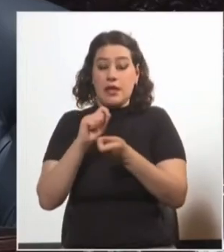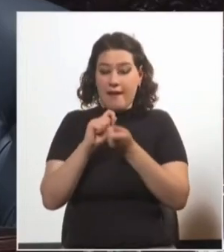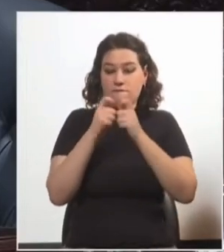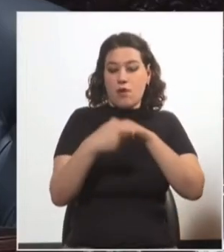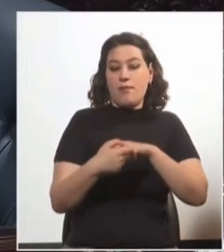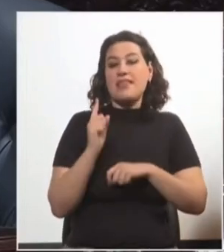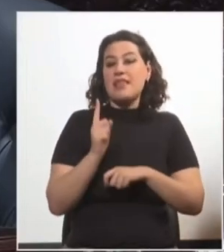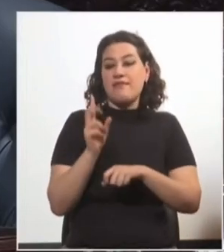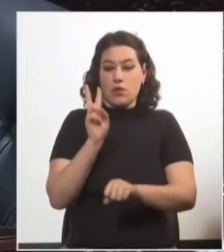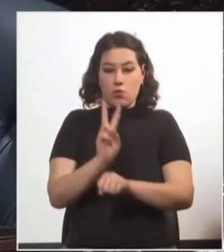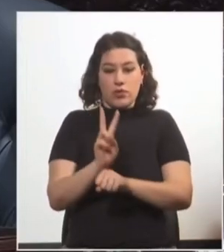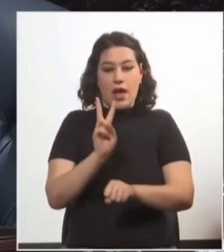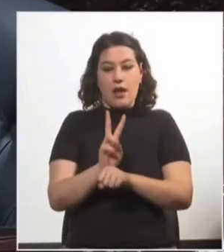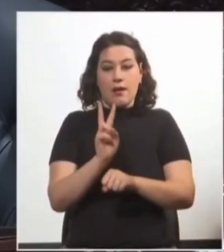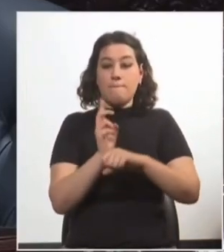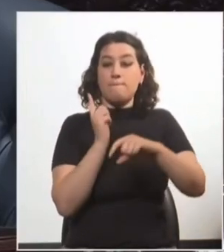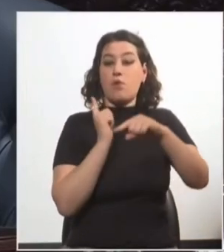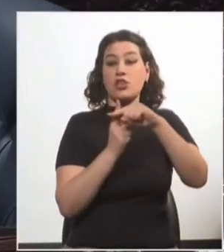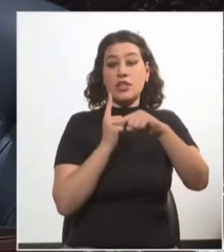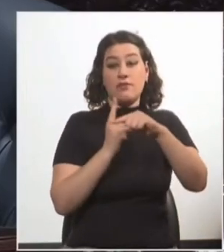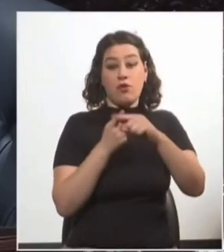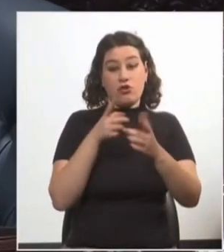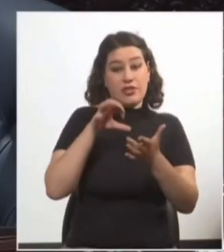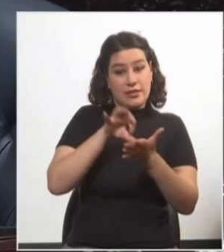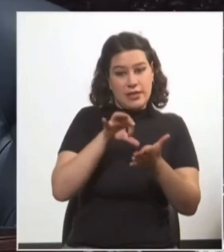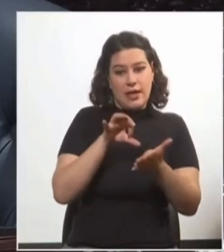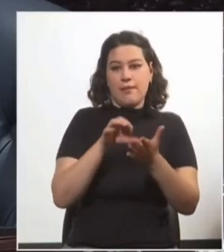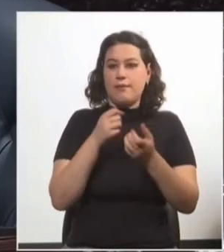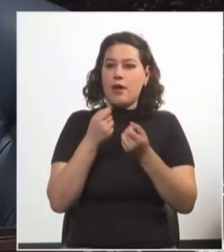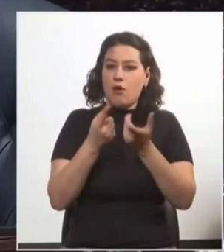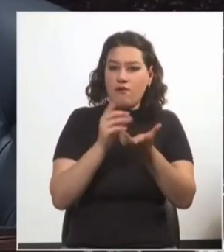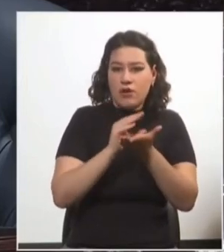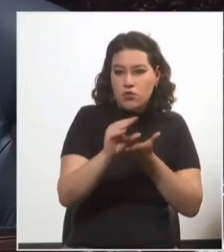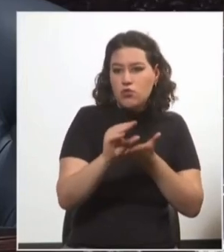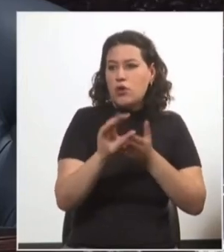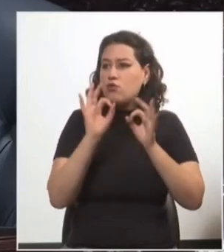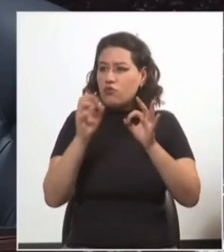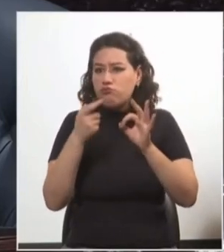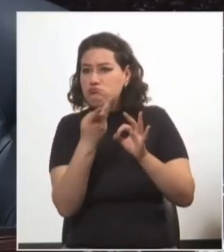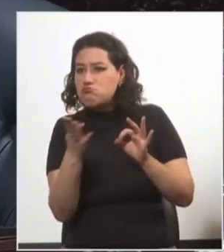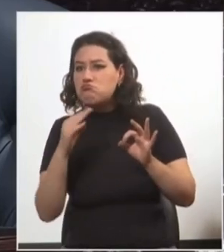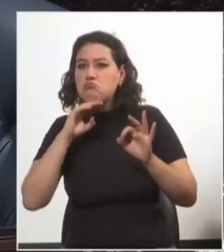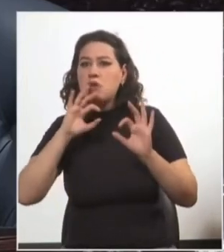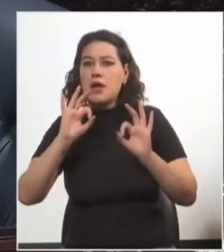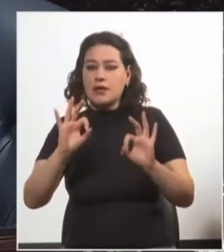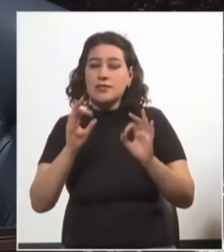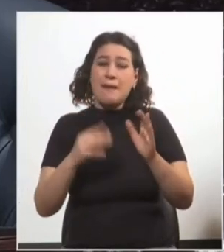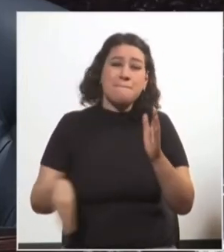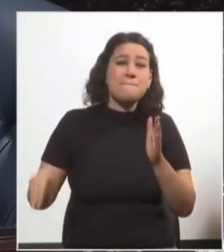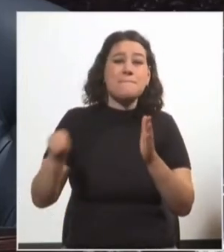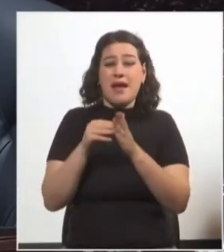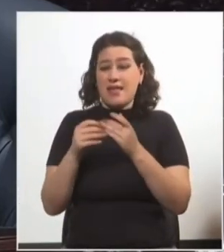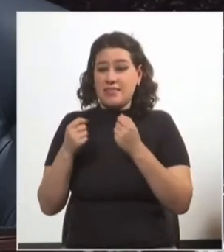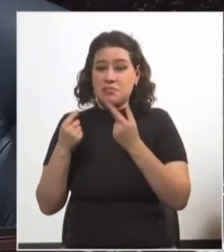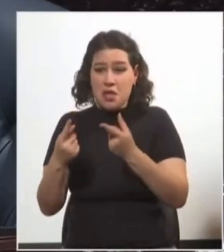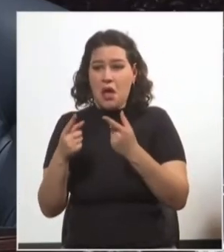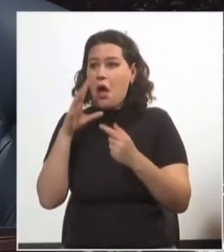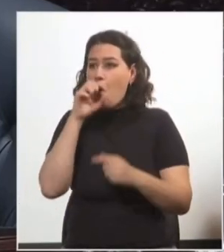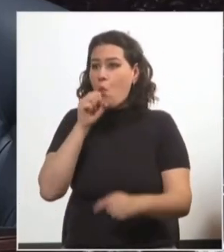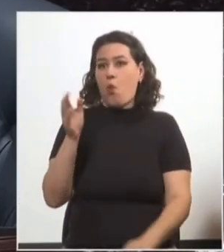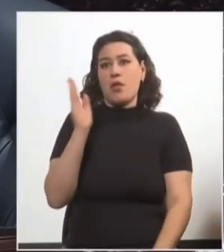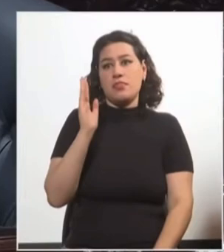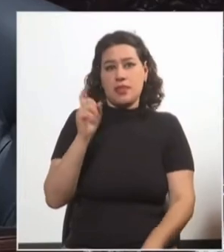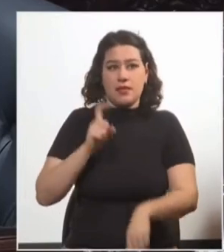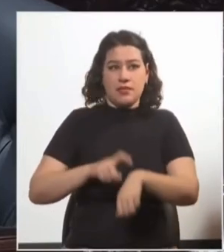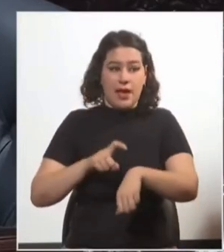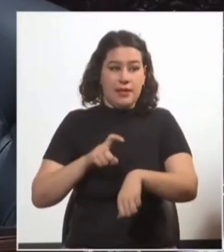debe cuidar fortalezas del sistema, cobertura, suficiencia, además de garantizar la sustentabilidad